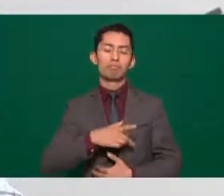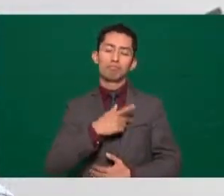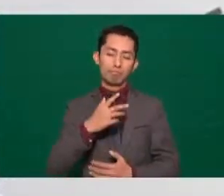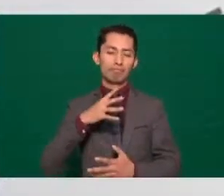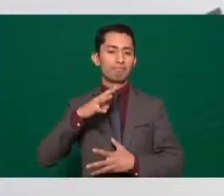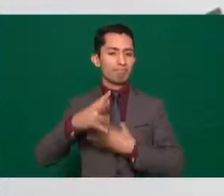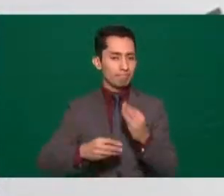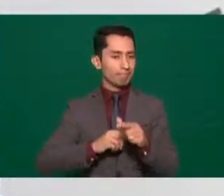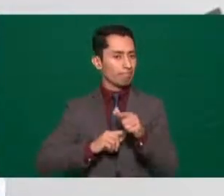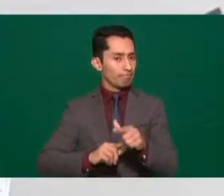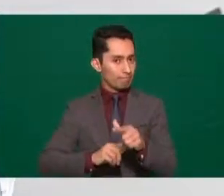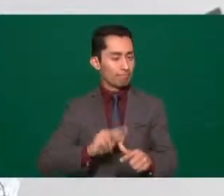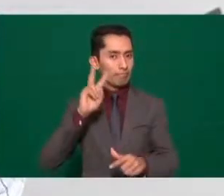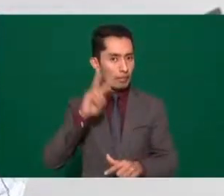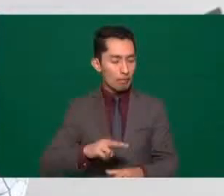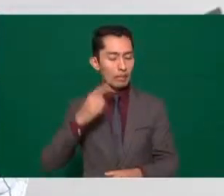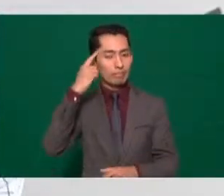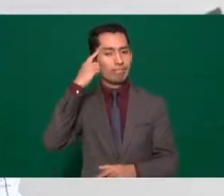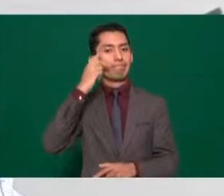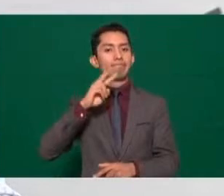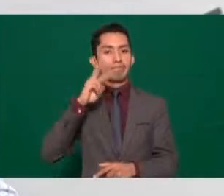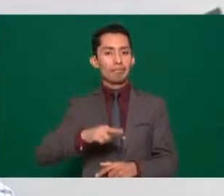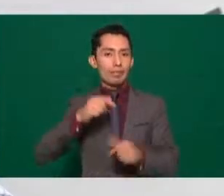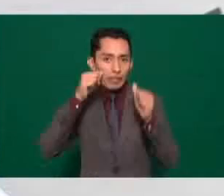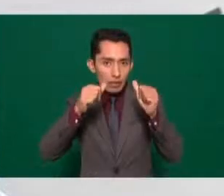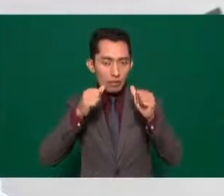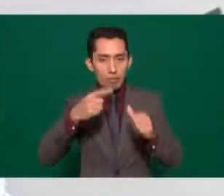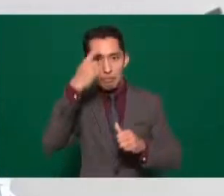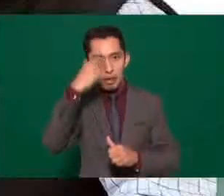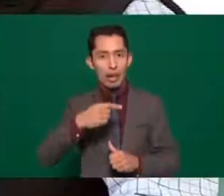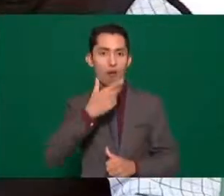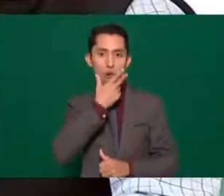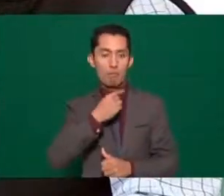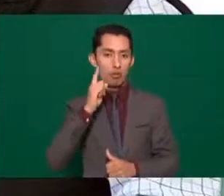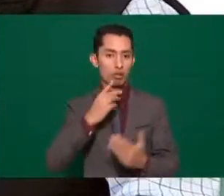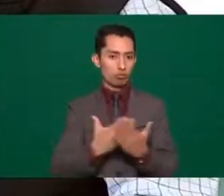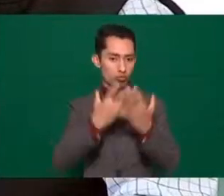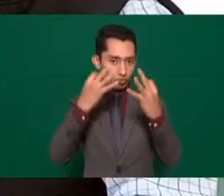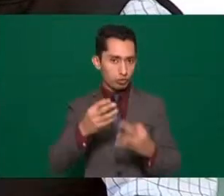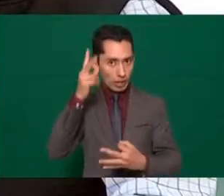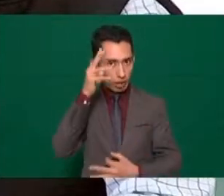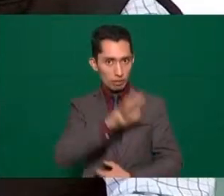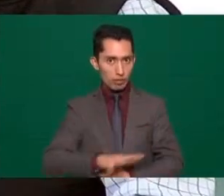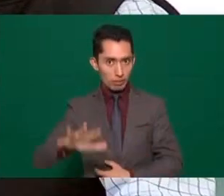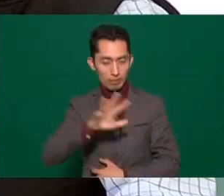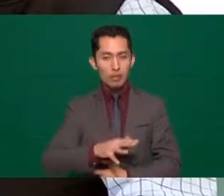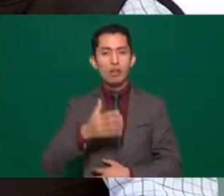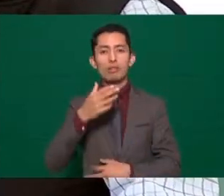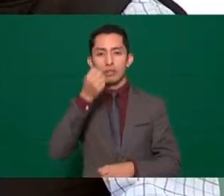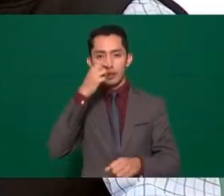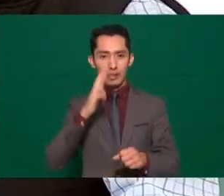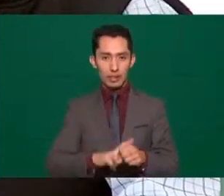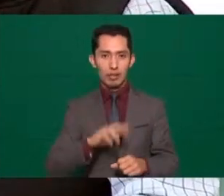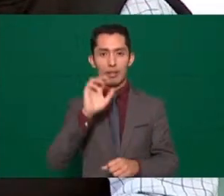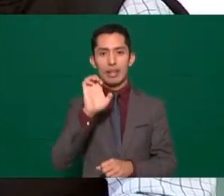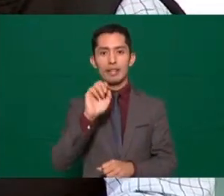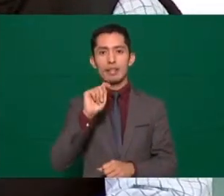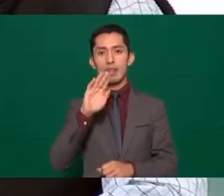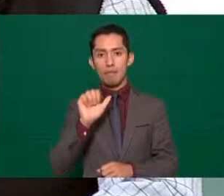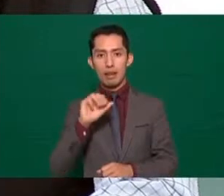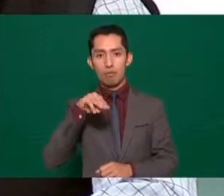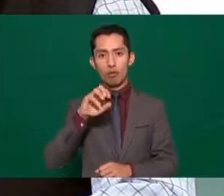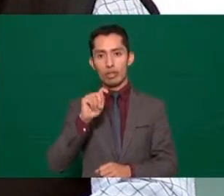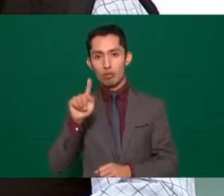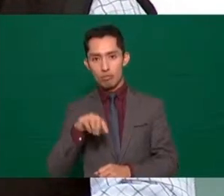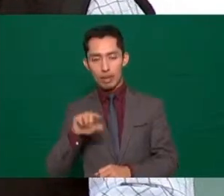continuar trabajando con ahínco y dedicación por las y los hidalguenses. Secretario Esteban Moctezuma, muchas gracias, porque